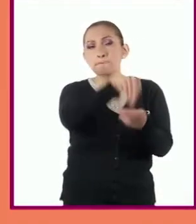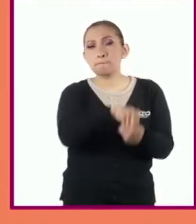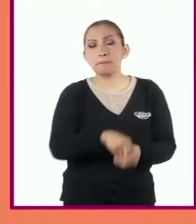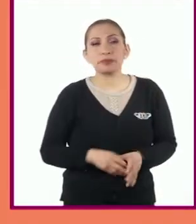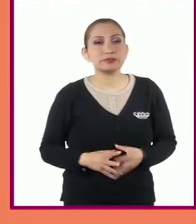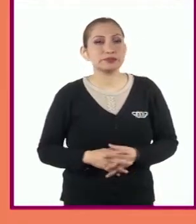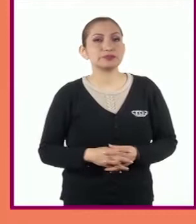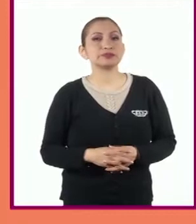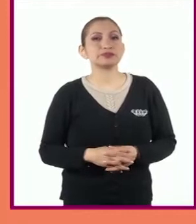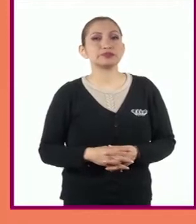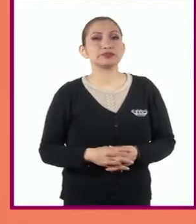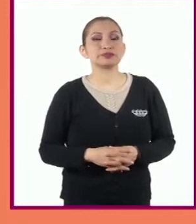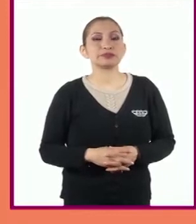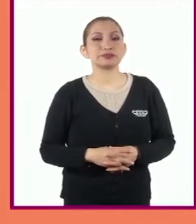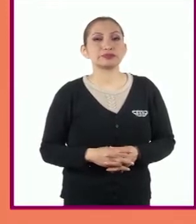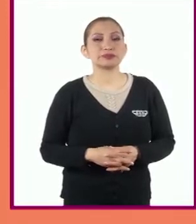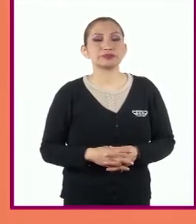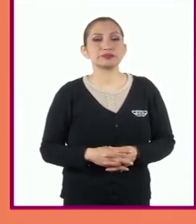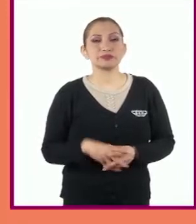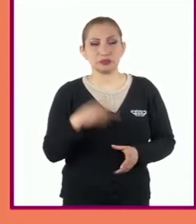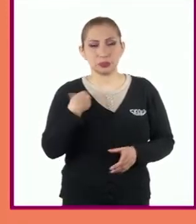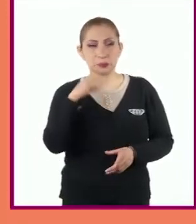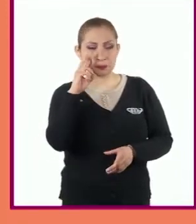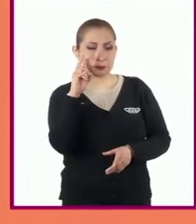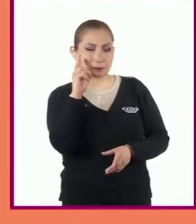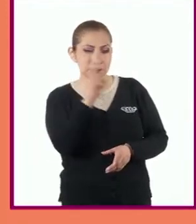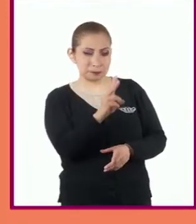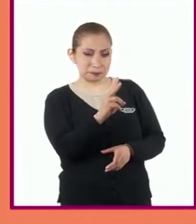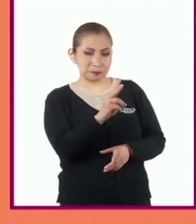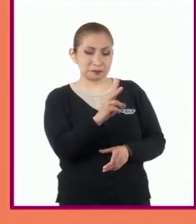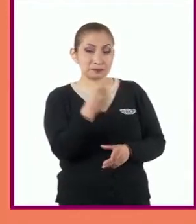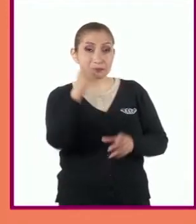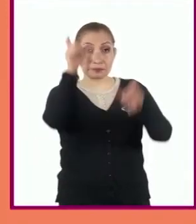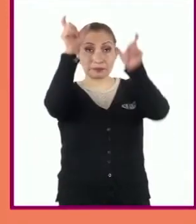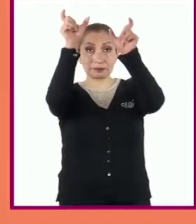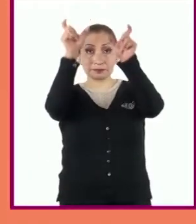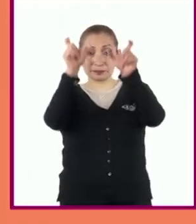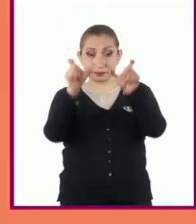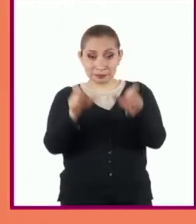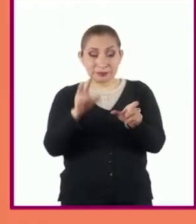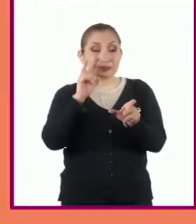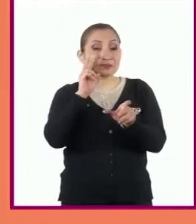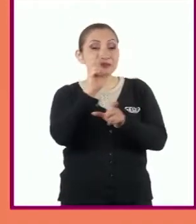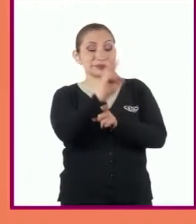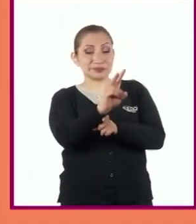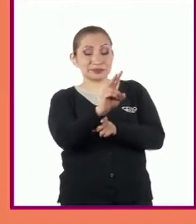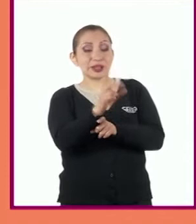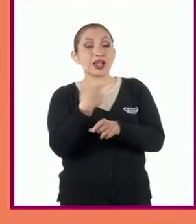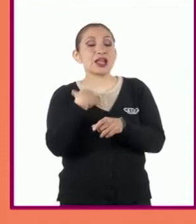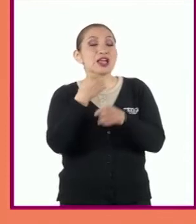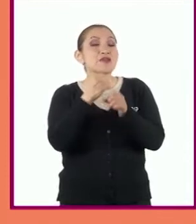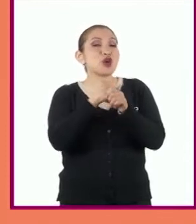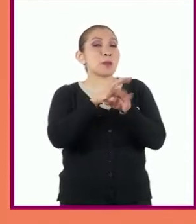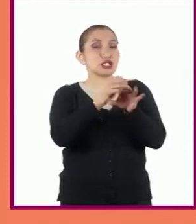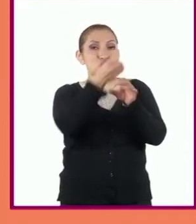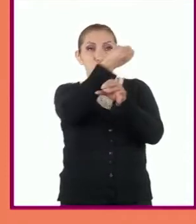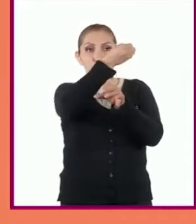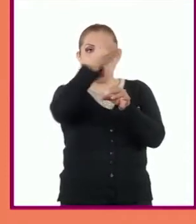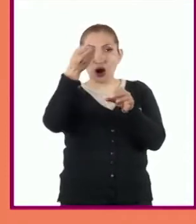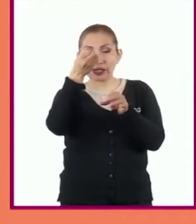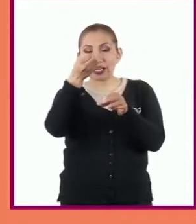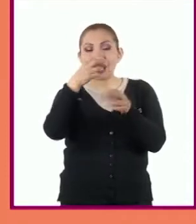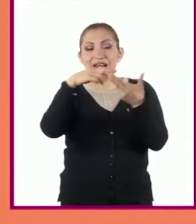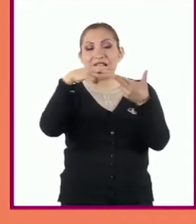pagar? Como podrán darse cuenta, en la tabla se pueden observar los datos organizados de